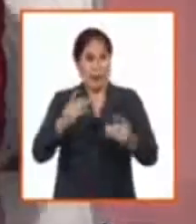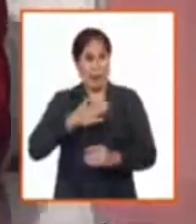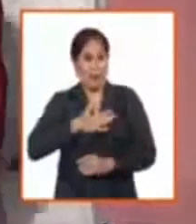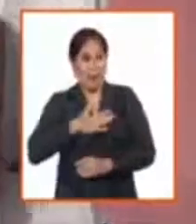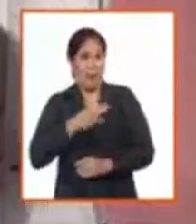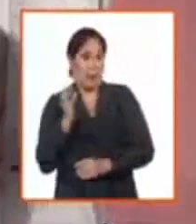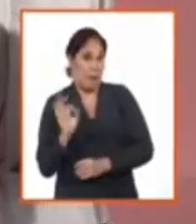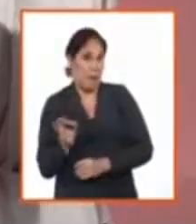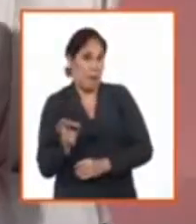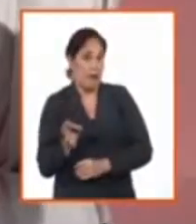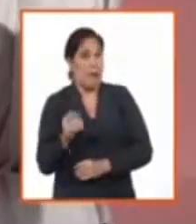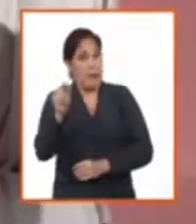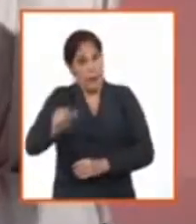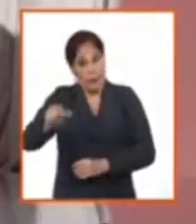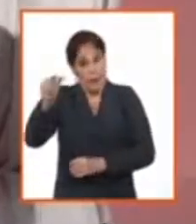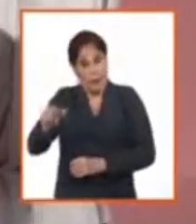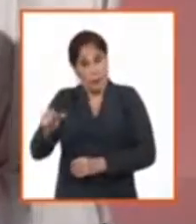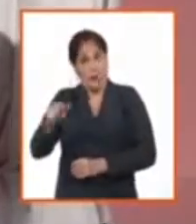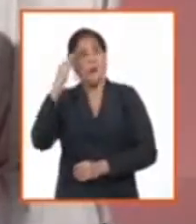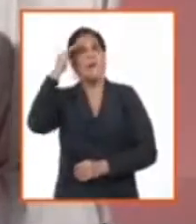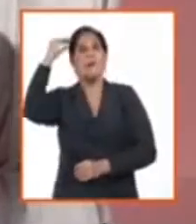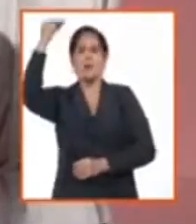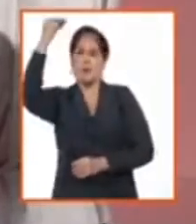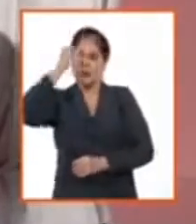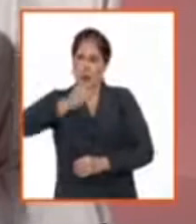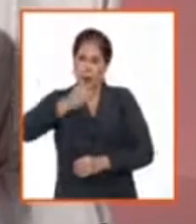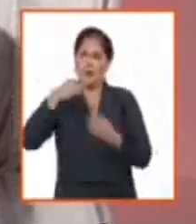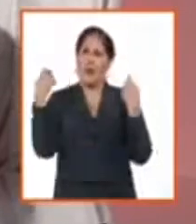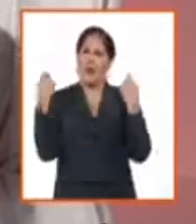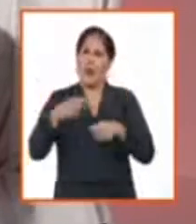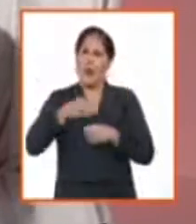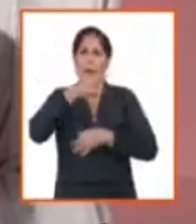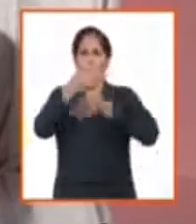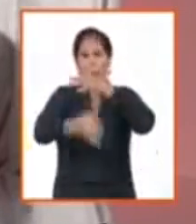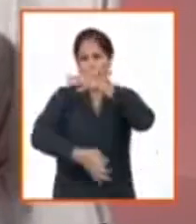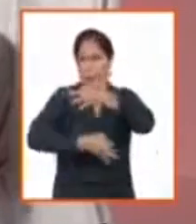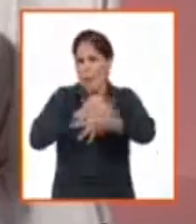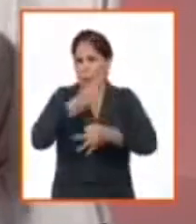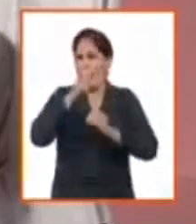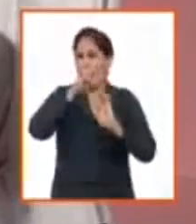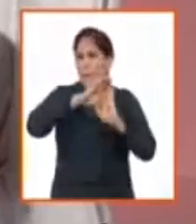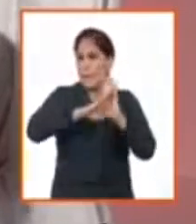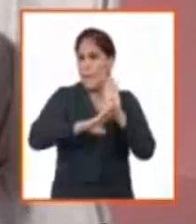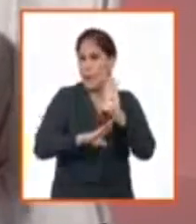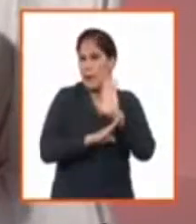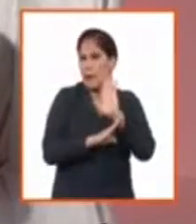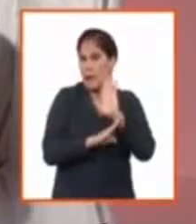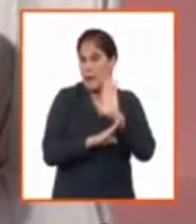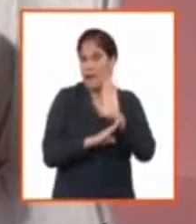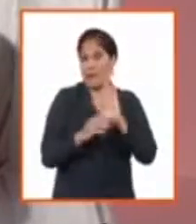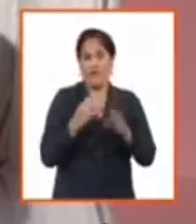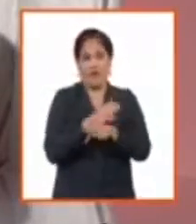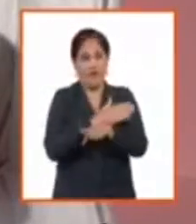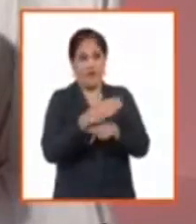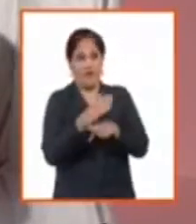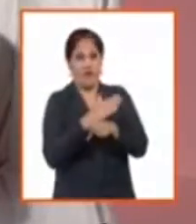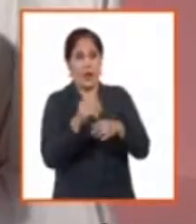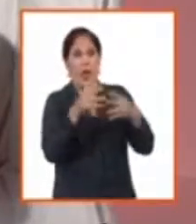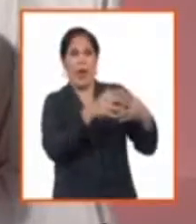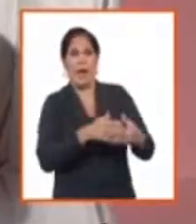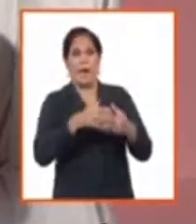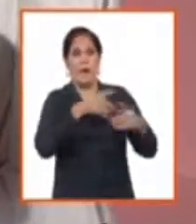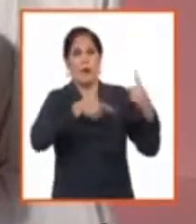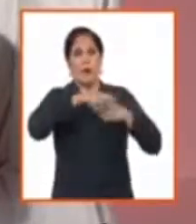incluso esas personas tienen se ven obligadas a hablar de las medidas unilaterales de lo que es el bloqueo